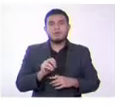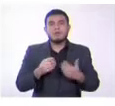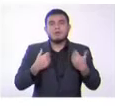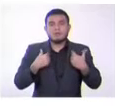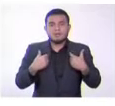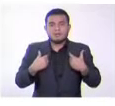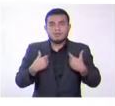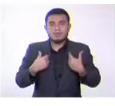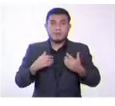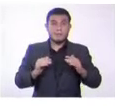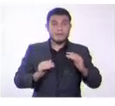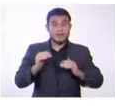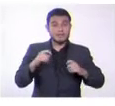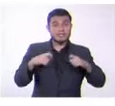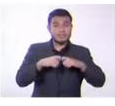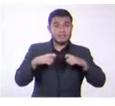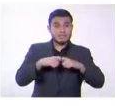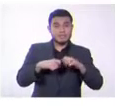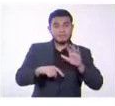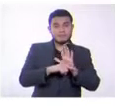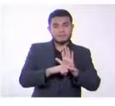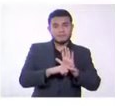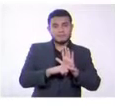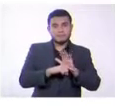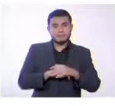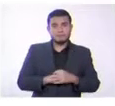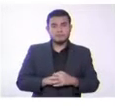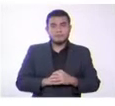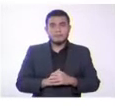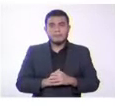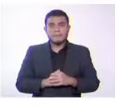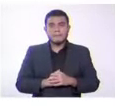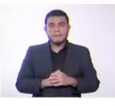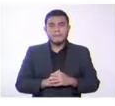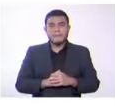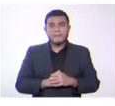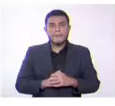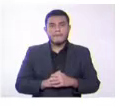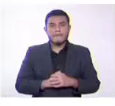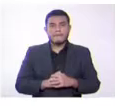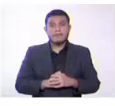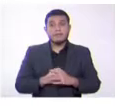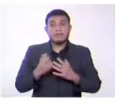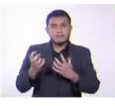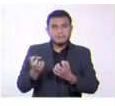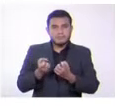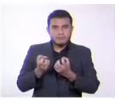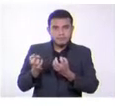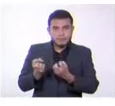mayor electronegatividad y atrae a los